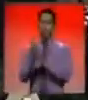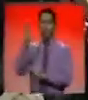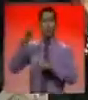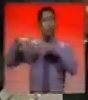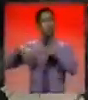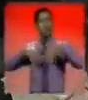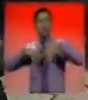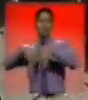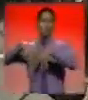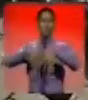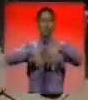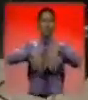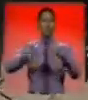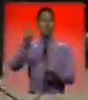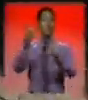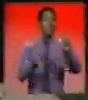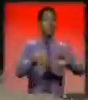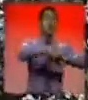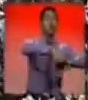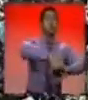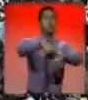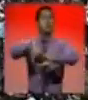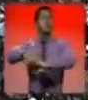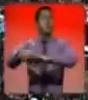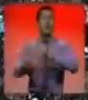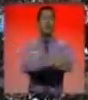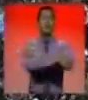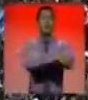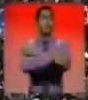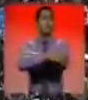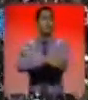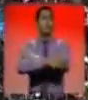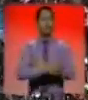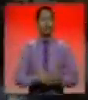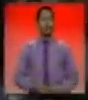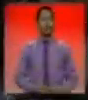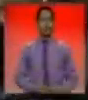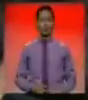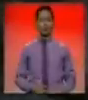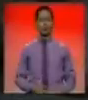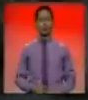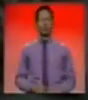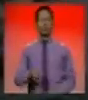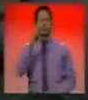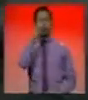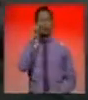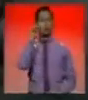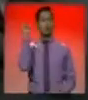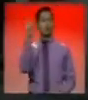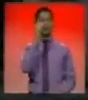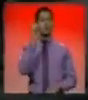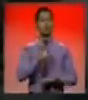de los ciudadanos que los felicitaban por su triunfo. Reportó Rommel Garzón en Quito para Gama con la mejor cobertura del país.